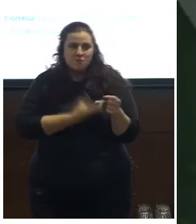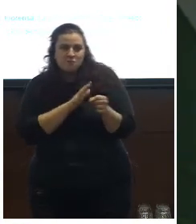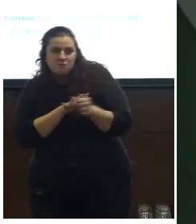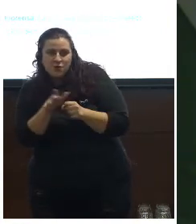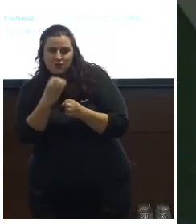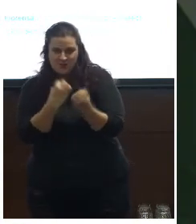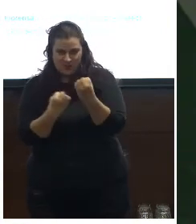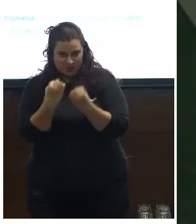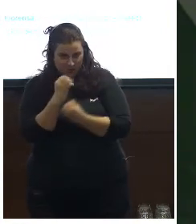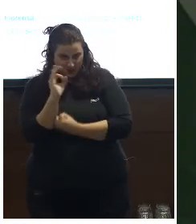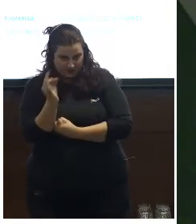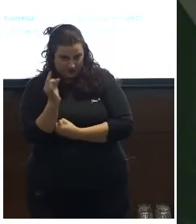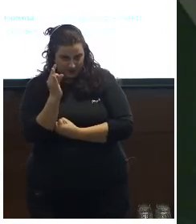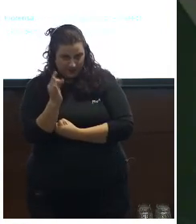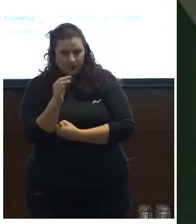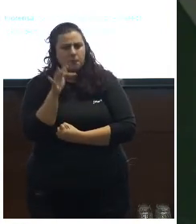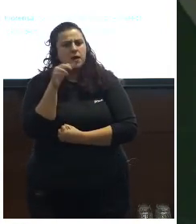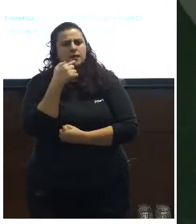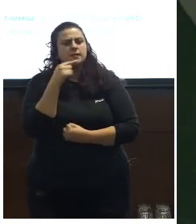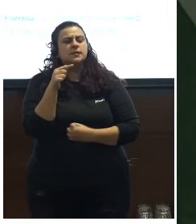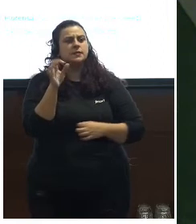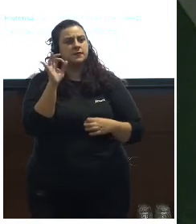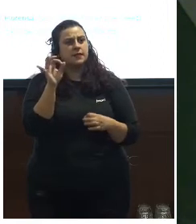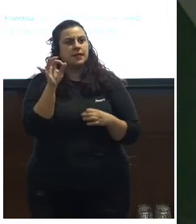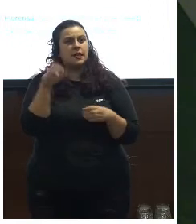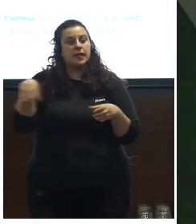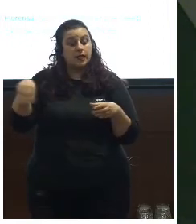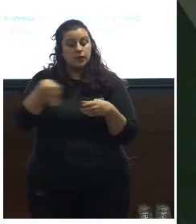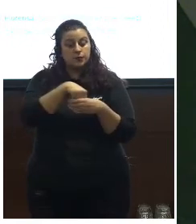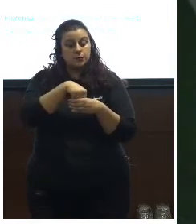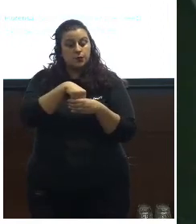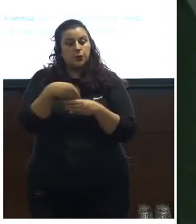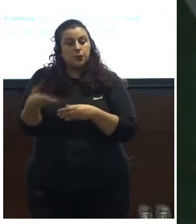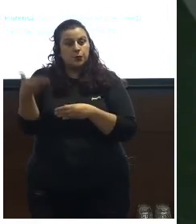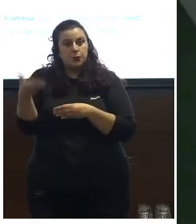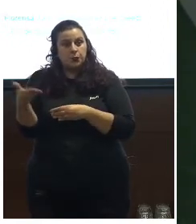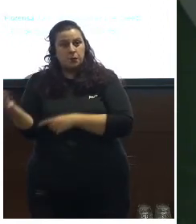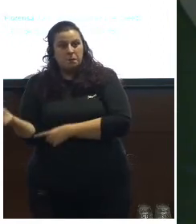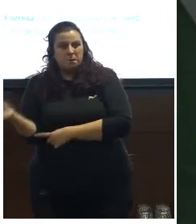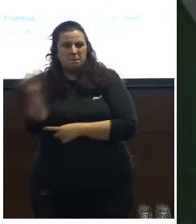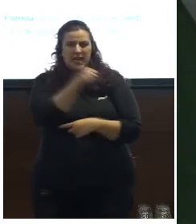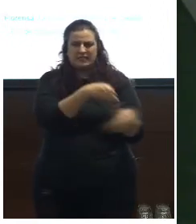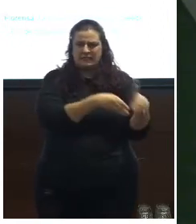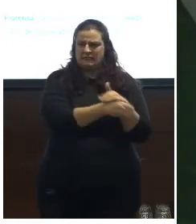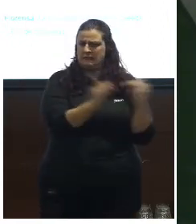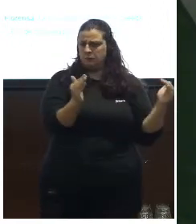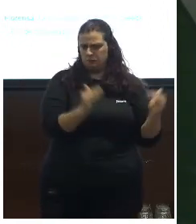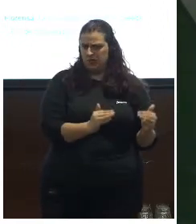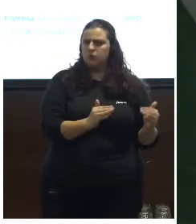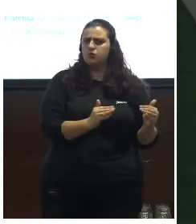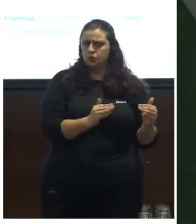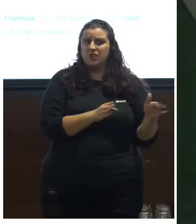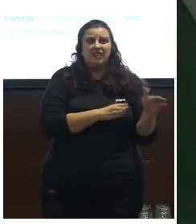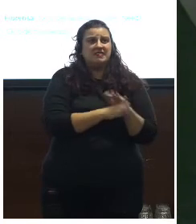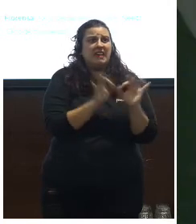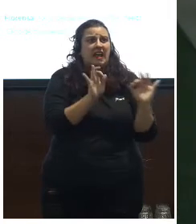inclusion is more important and accessibility must be a standard. So I agree, but I think we all do